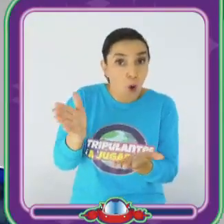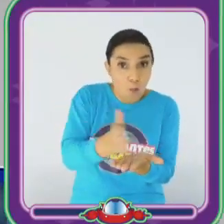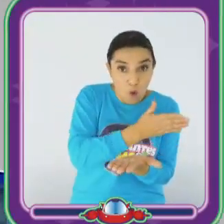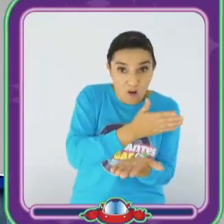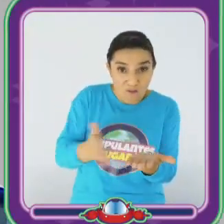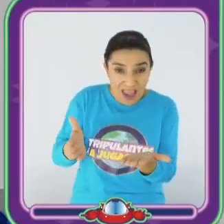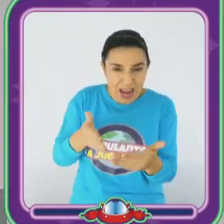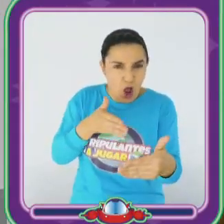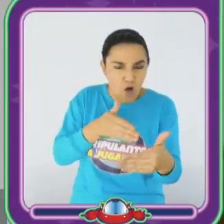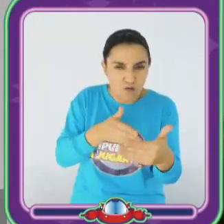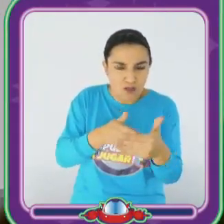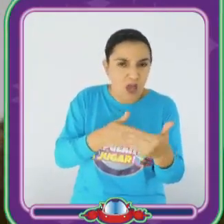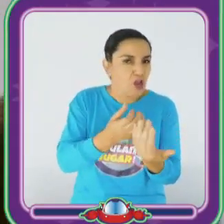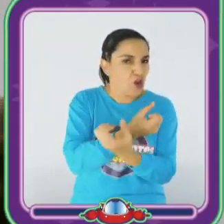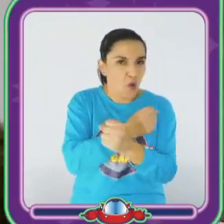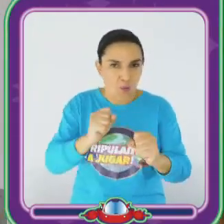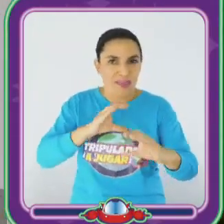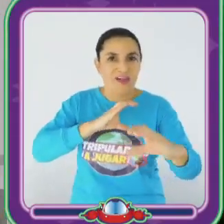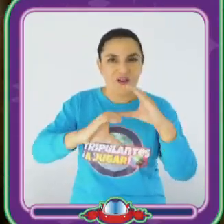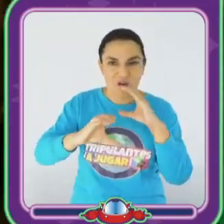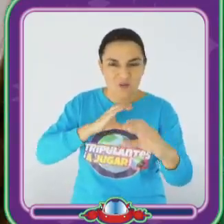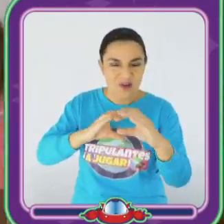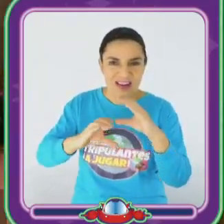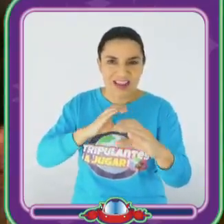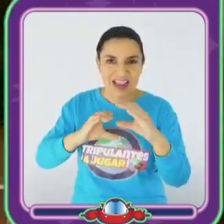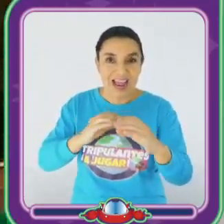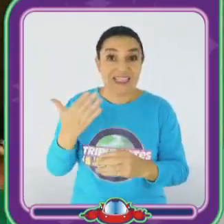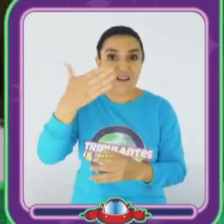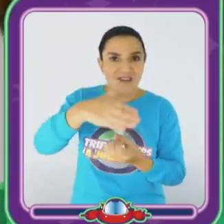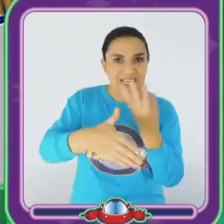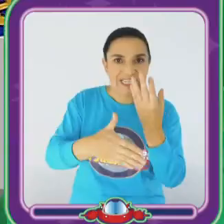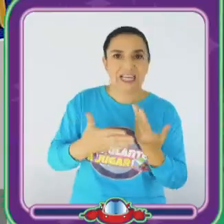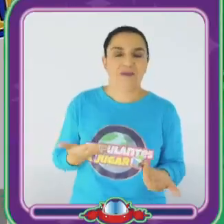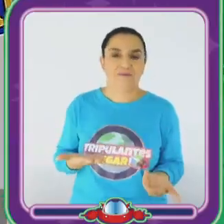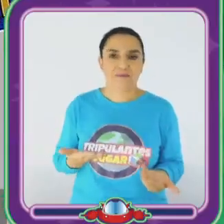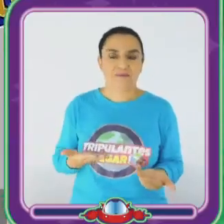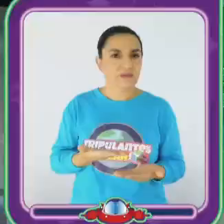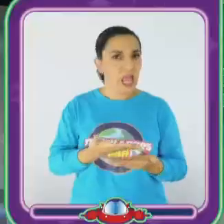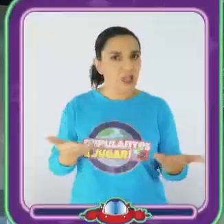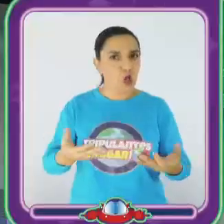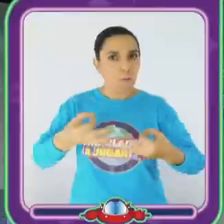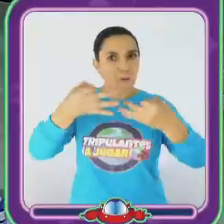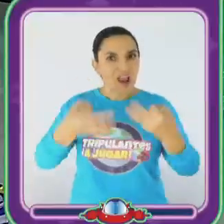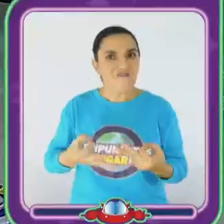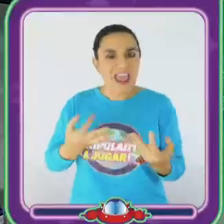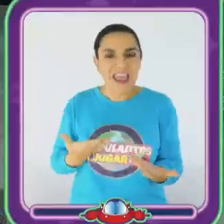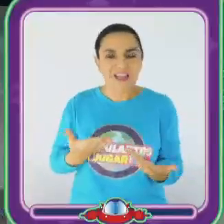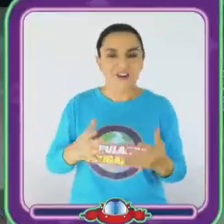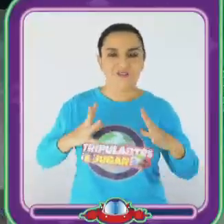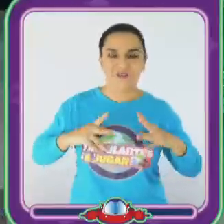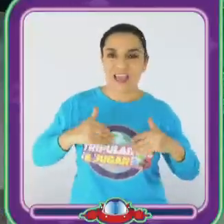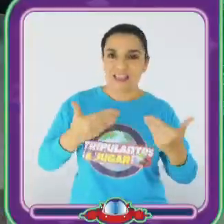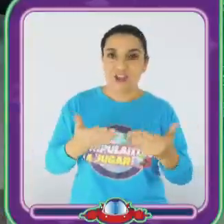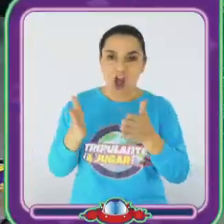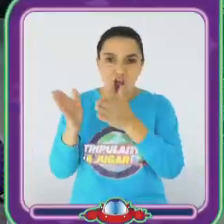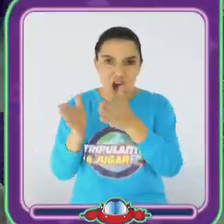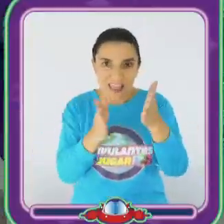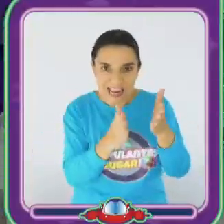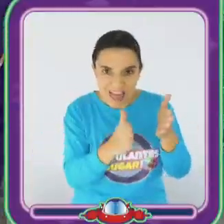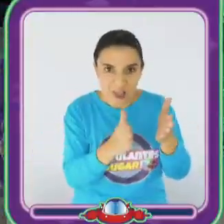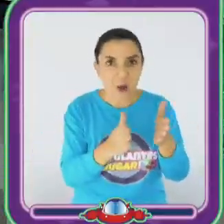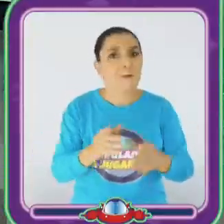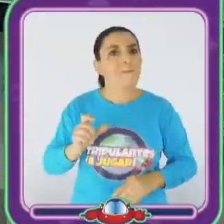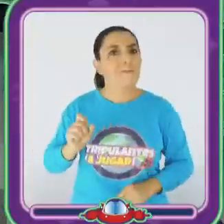los obstáculos que no dejan comunicarse a las ballenas. Eso está perfecto. Los felicito. Han